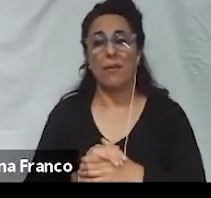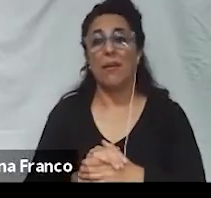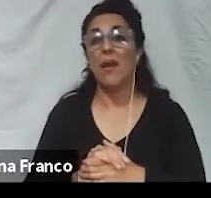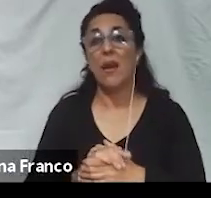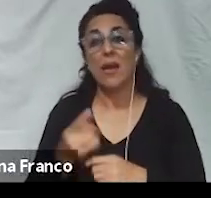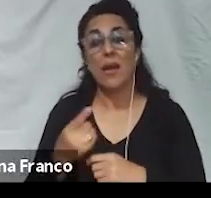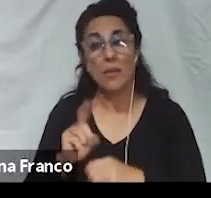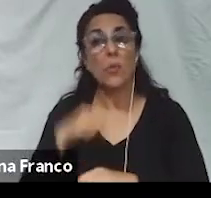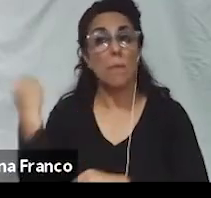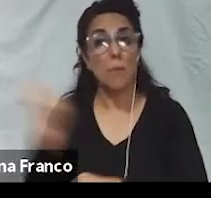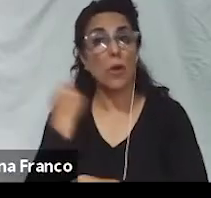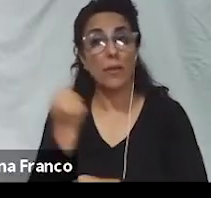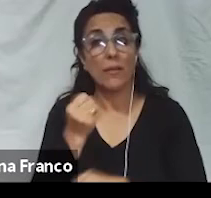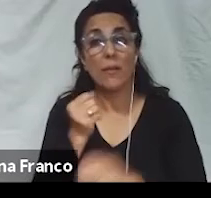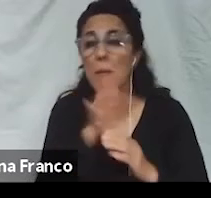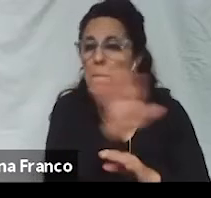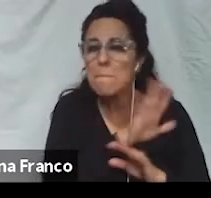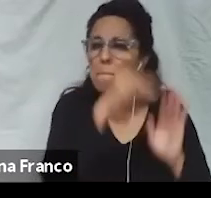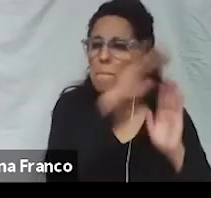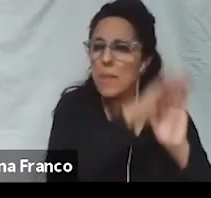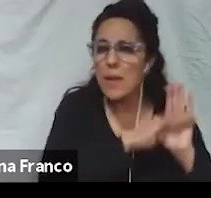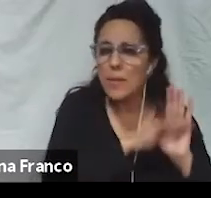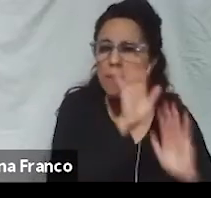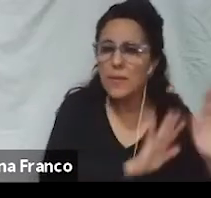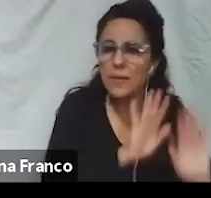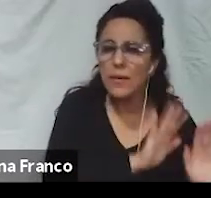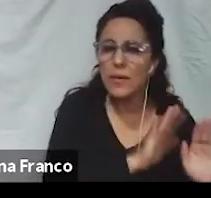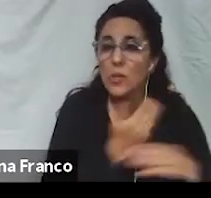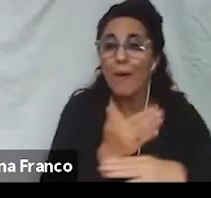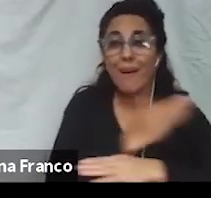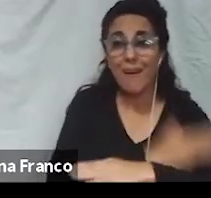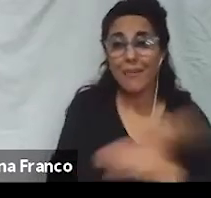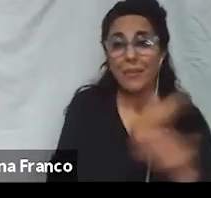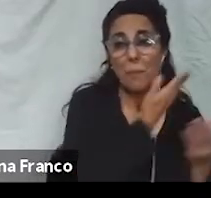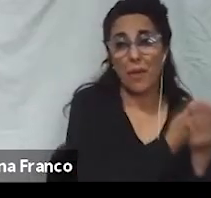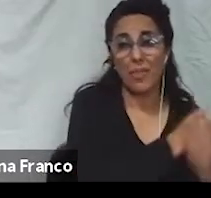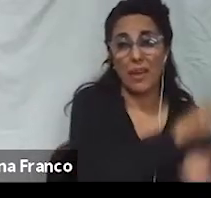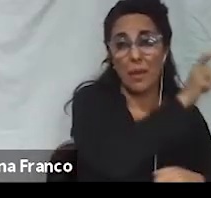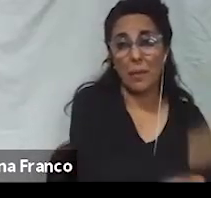importante que desde un principio, desde la planificación, solicitemos todas estas credenciales.